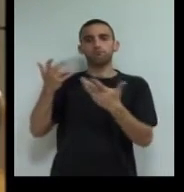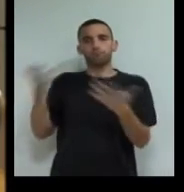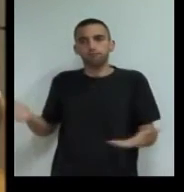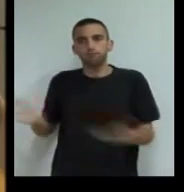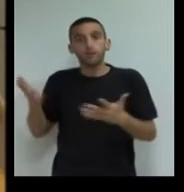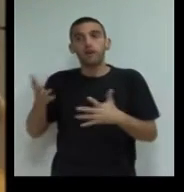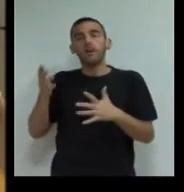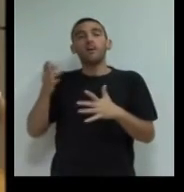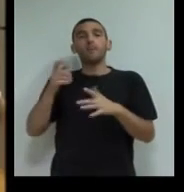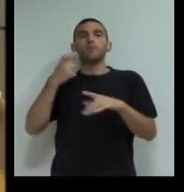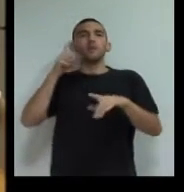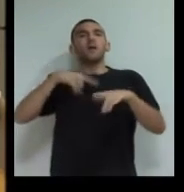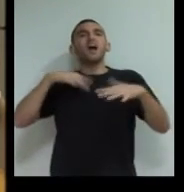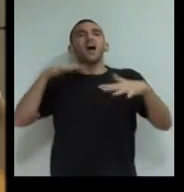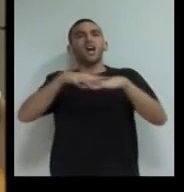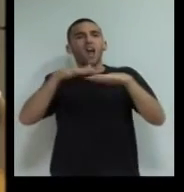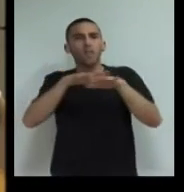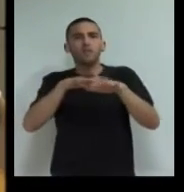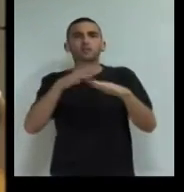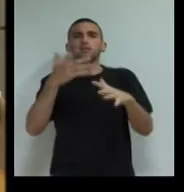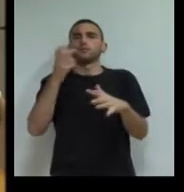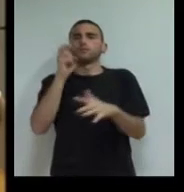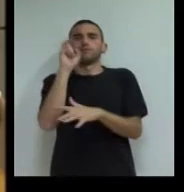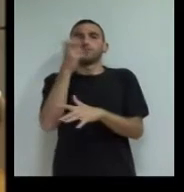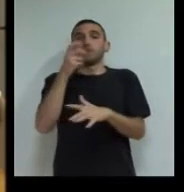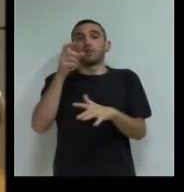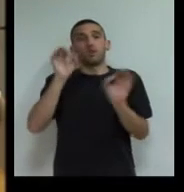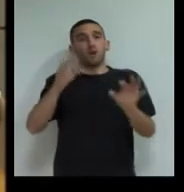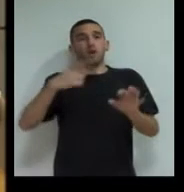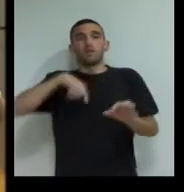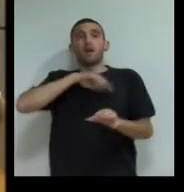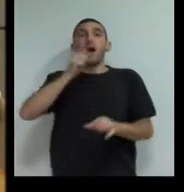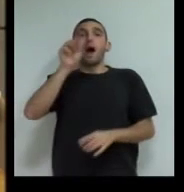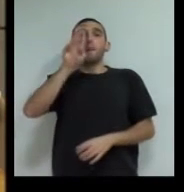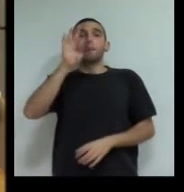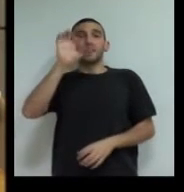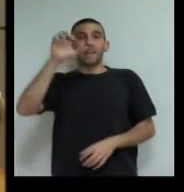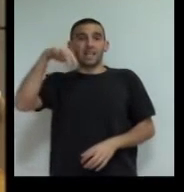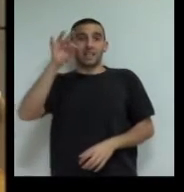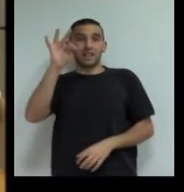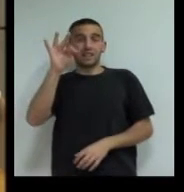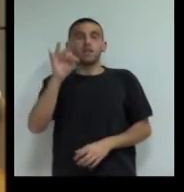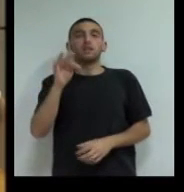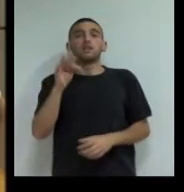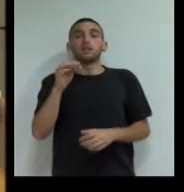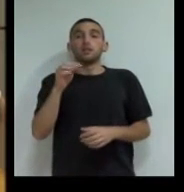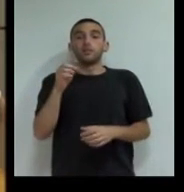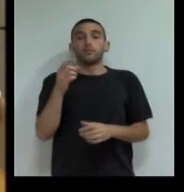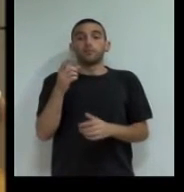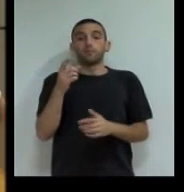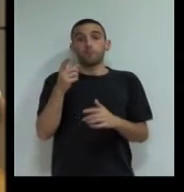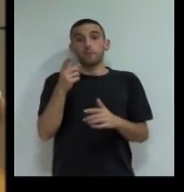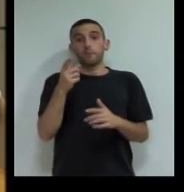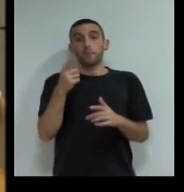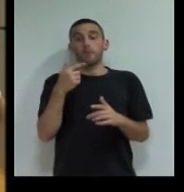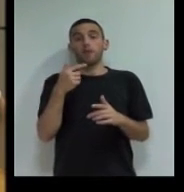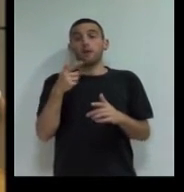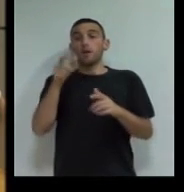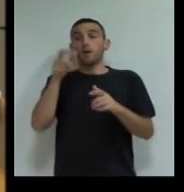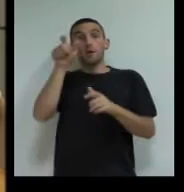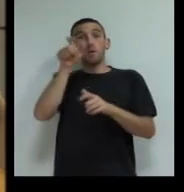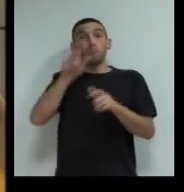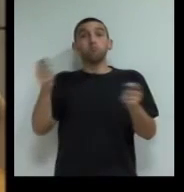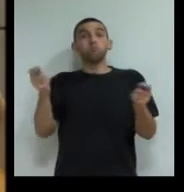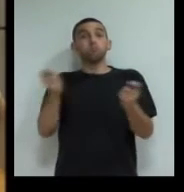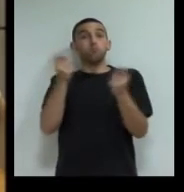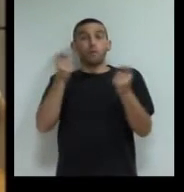hacéis vosotros desde Apten, que es la manera de llegar a este público, porque la publicidad convencional, si no nos hemos dirigido a